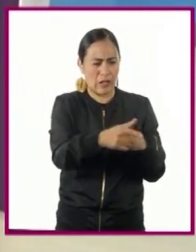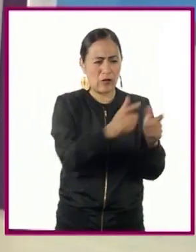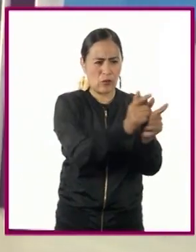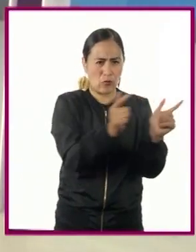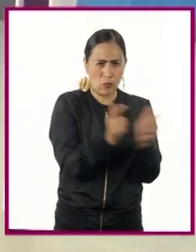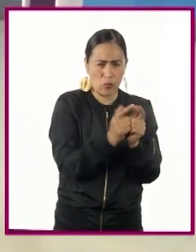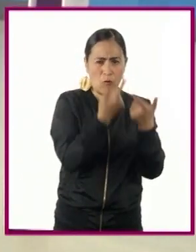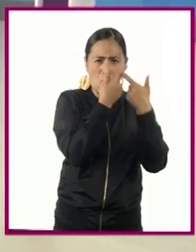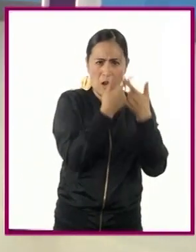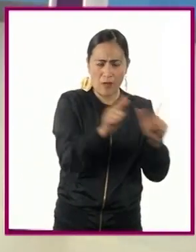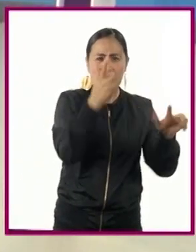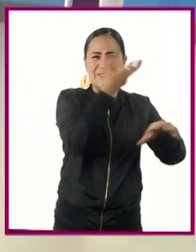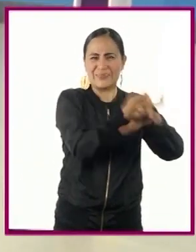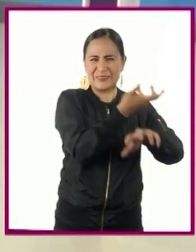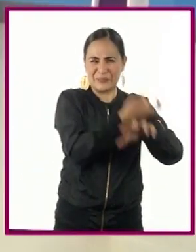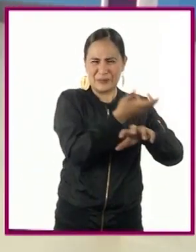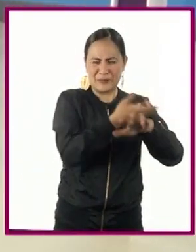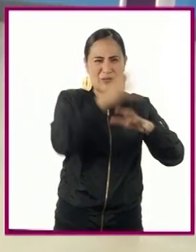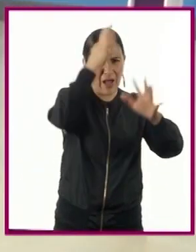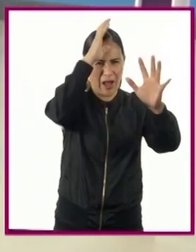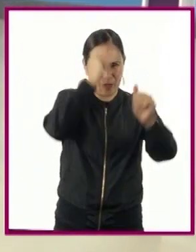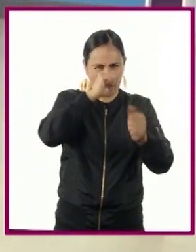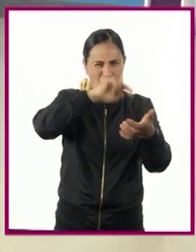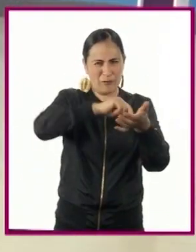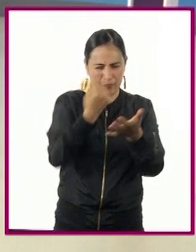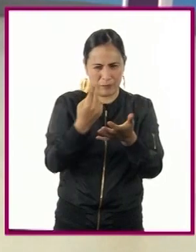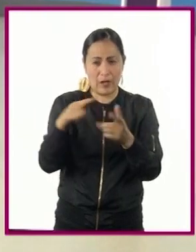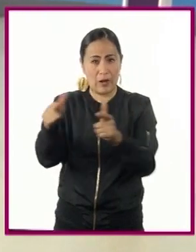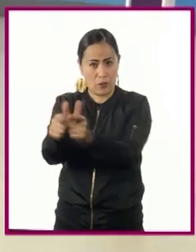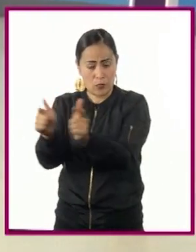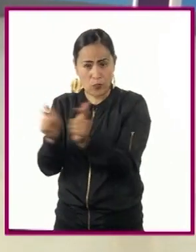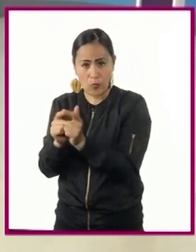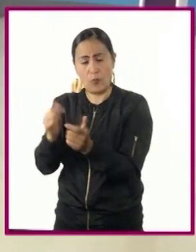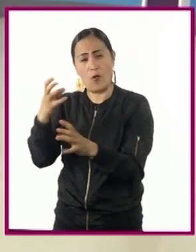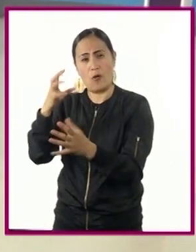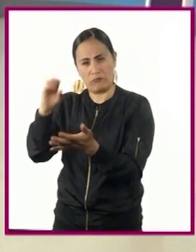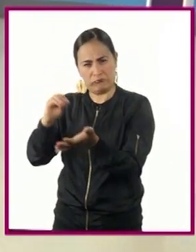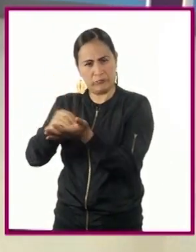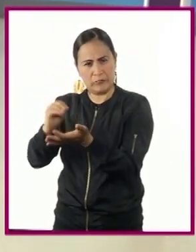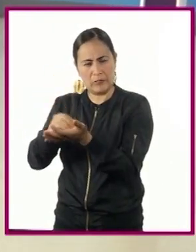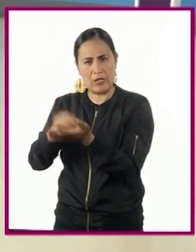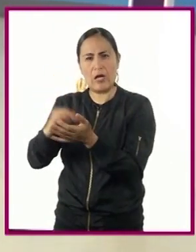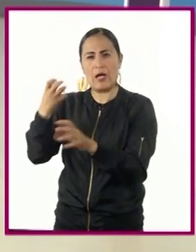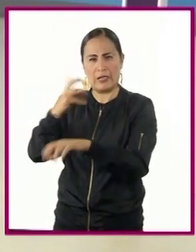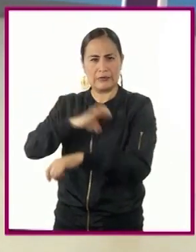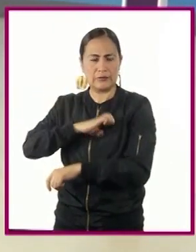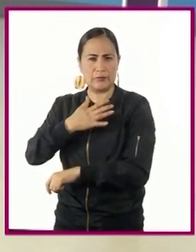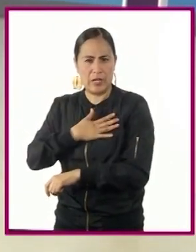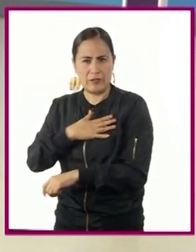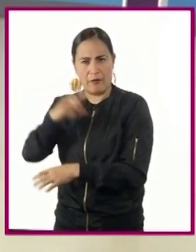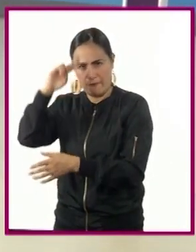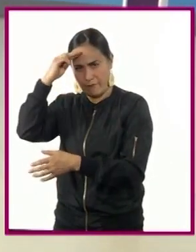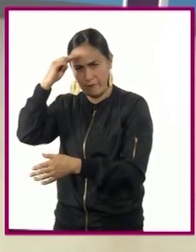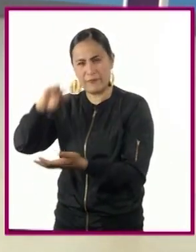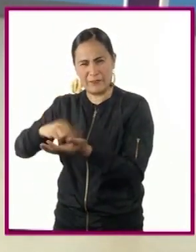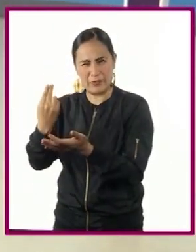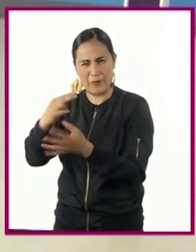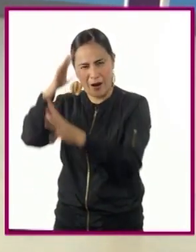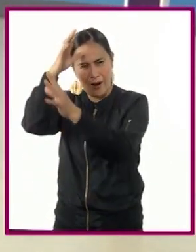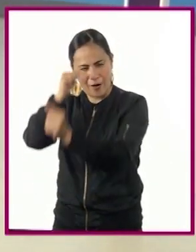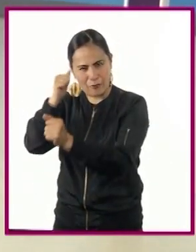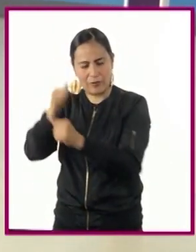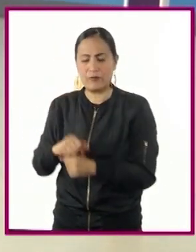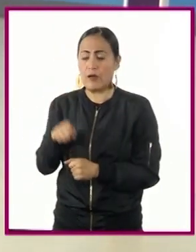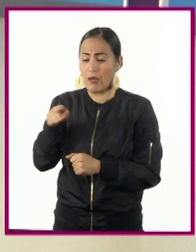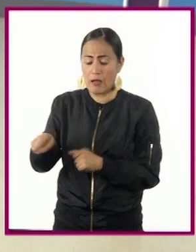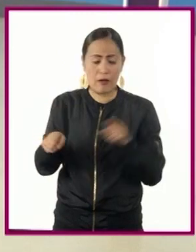América el Tratado de Maclean Ocampo y los conservadores el Tratado de Mon Almonte con España. Ambos acuerdos contenían